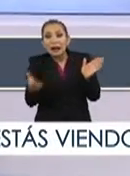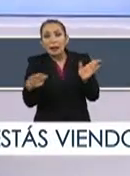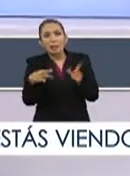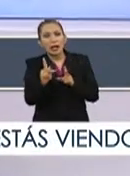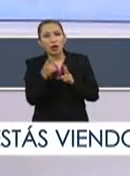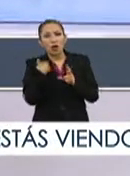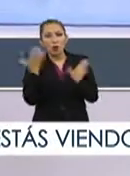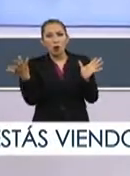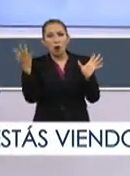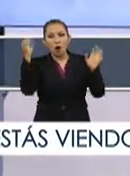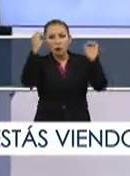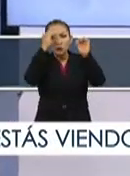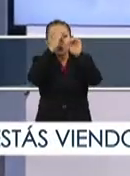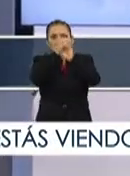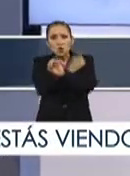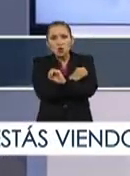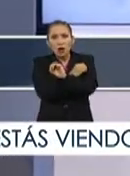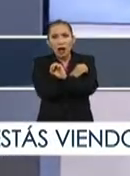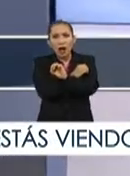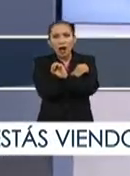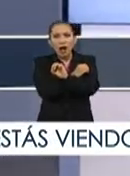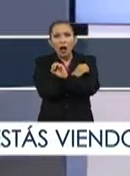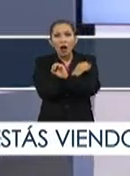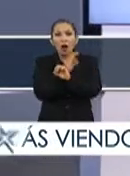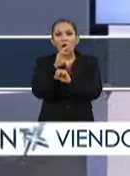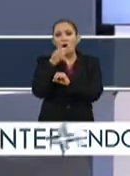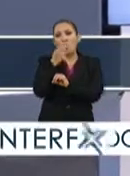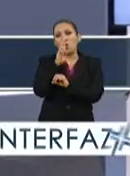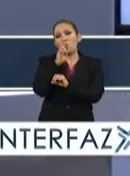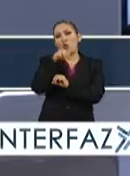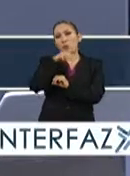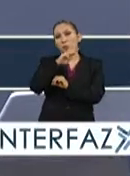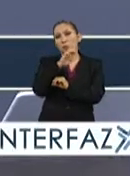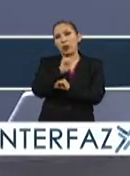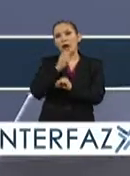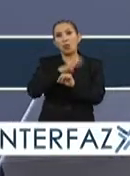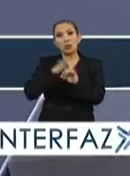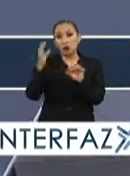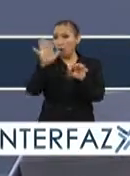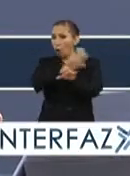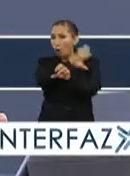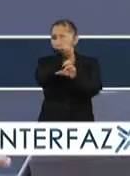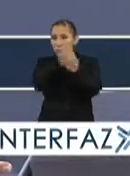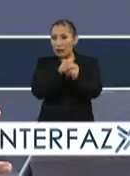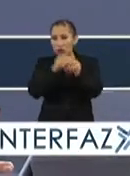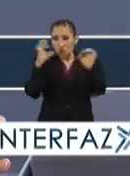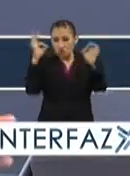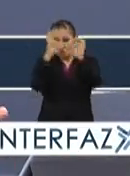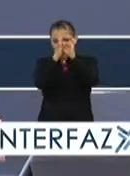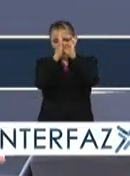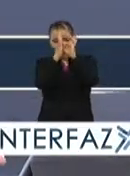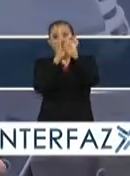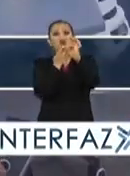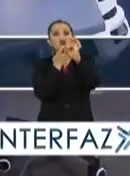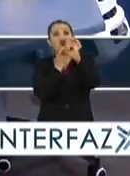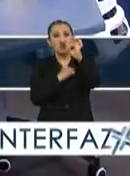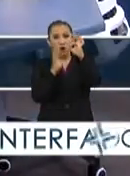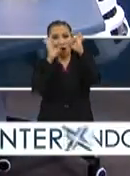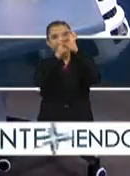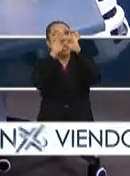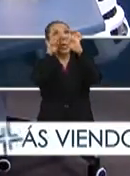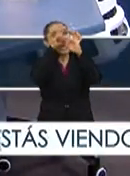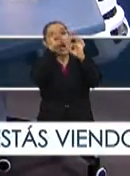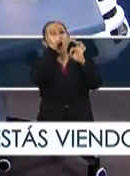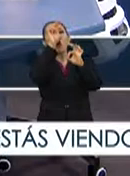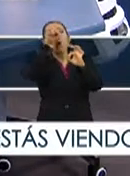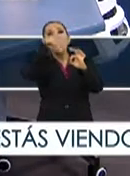como penumbra, no entra la umbra. O sea, la umbra es cuando ya está totalmente en la sombra. Que ya se ve roja, digamos. Que ¿no? ya se ve